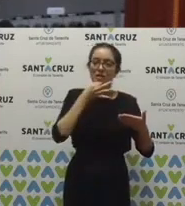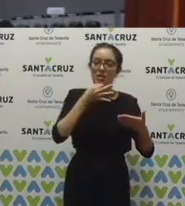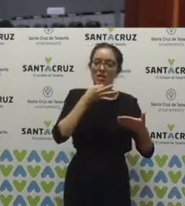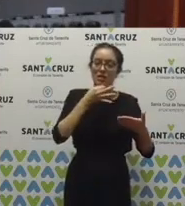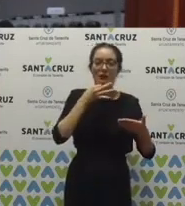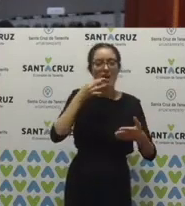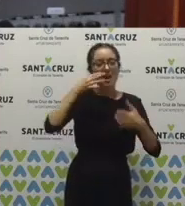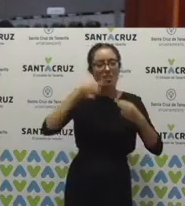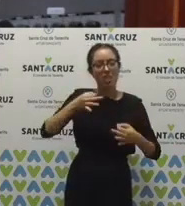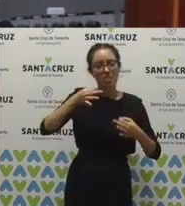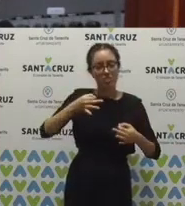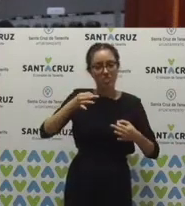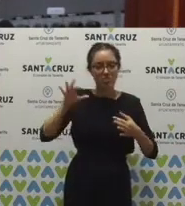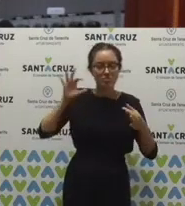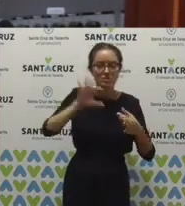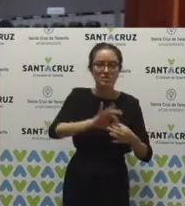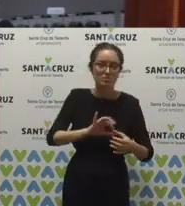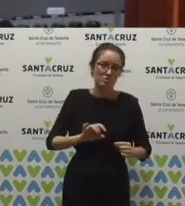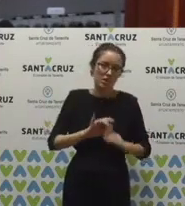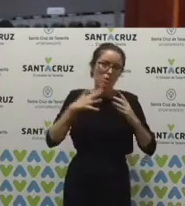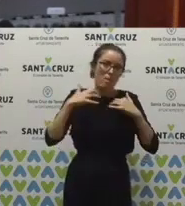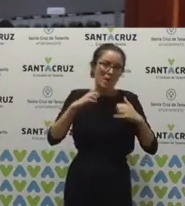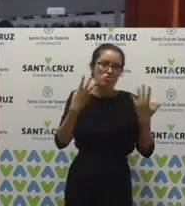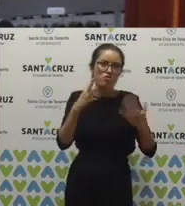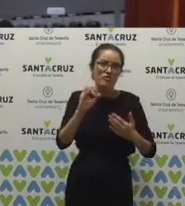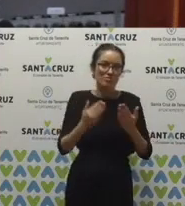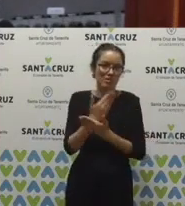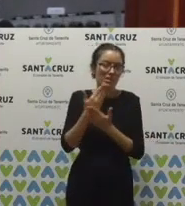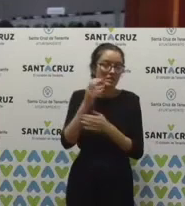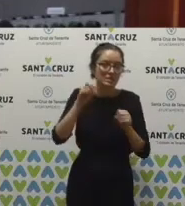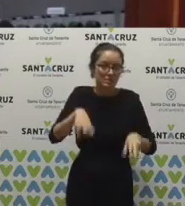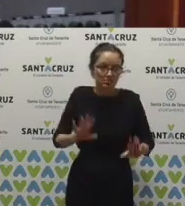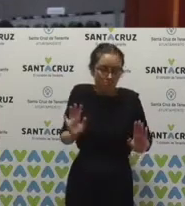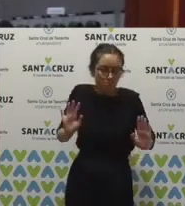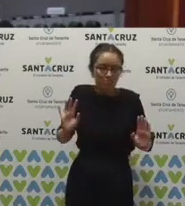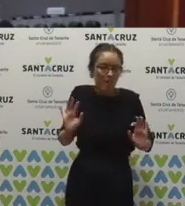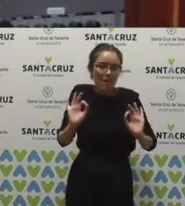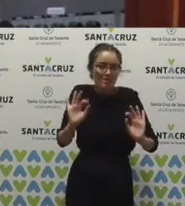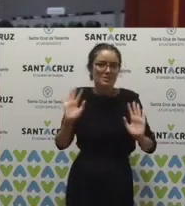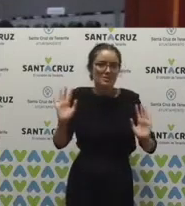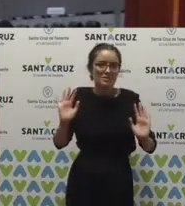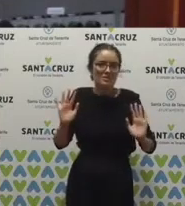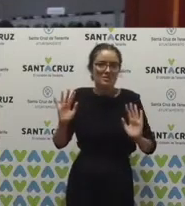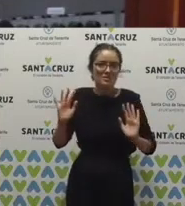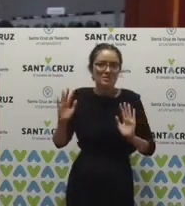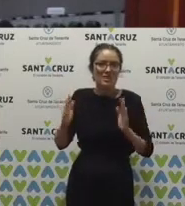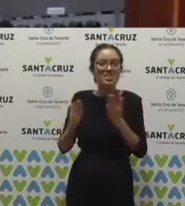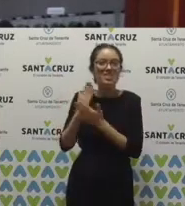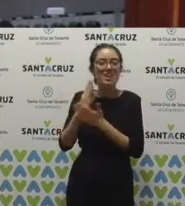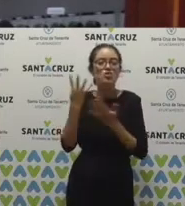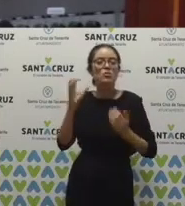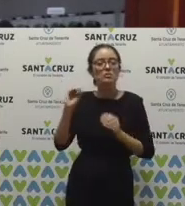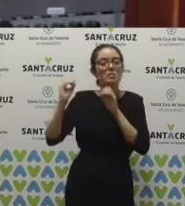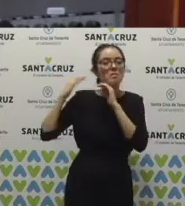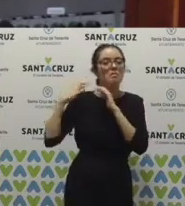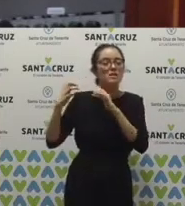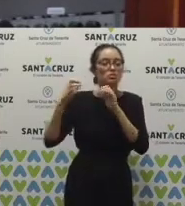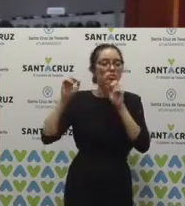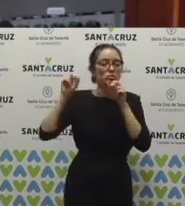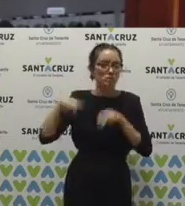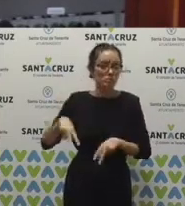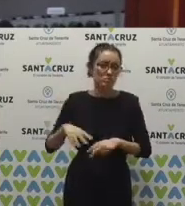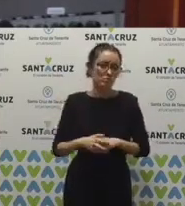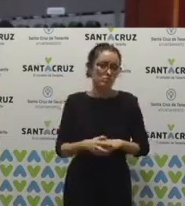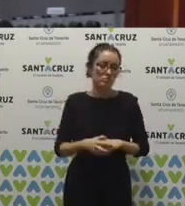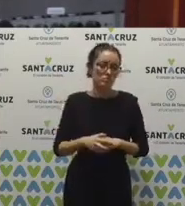claro que llevamos 90 días sin un pleno eso no se puede negar llevamos 90 días sin un pleno de los cuales los primeros